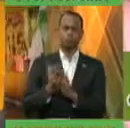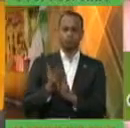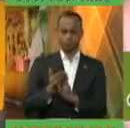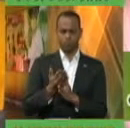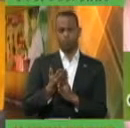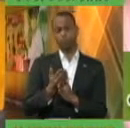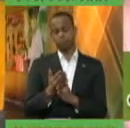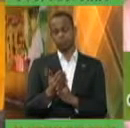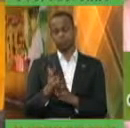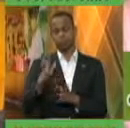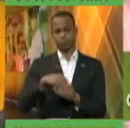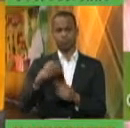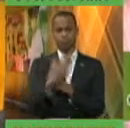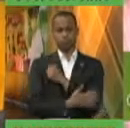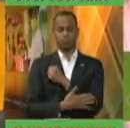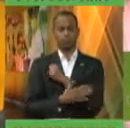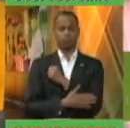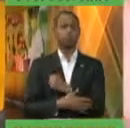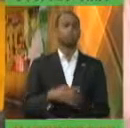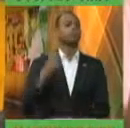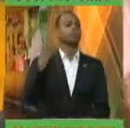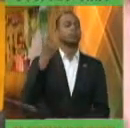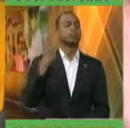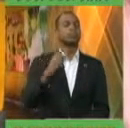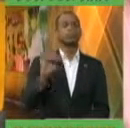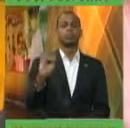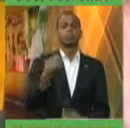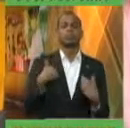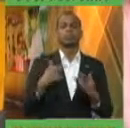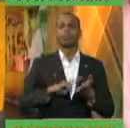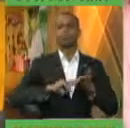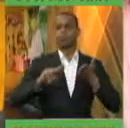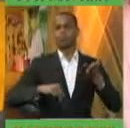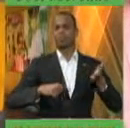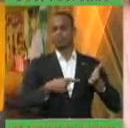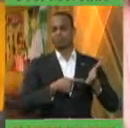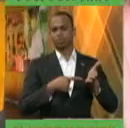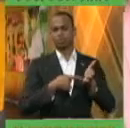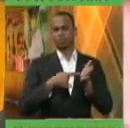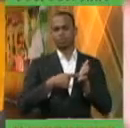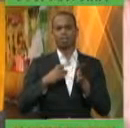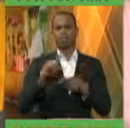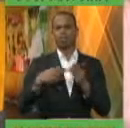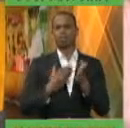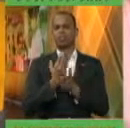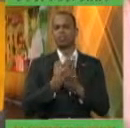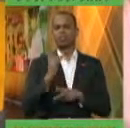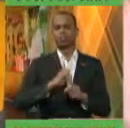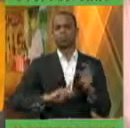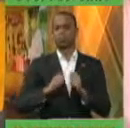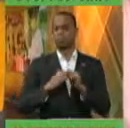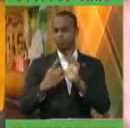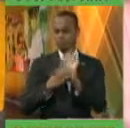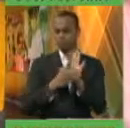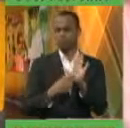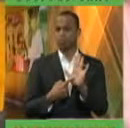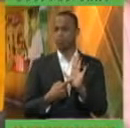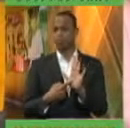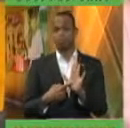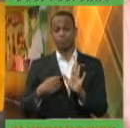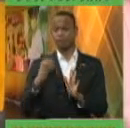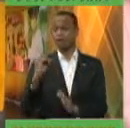en el país pero también tenemos una convención de los derechos de las personas con discapacidad que